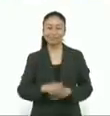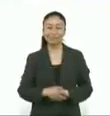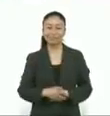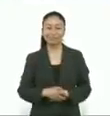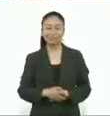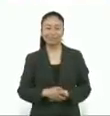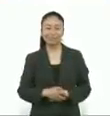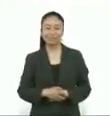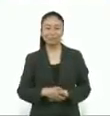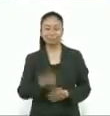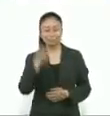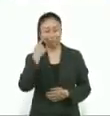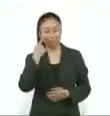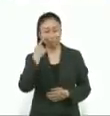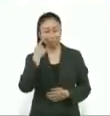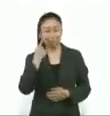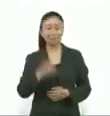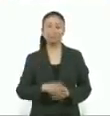Fíjense,